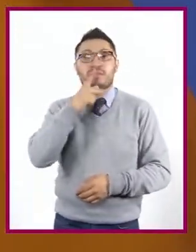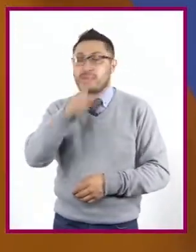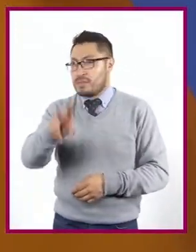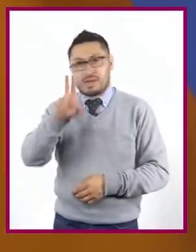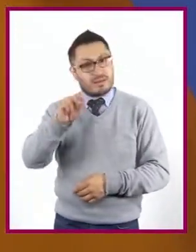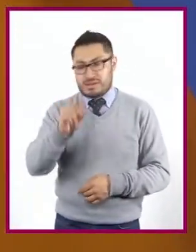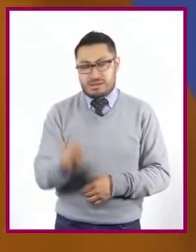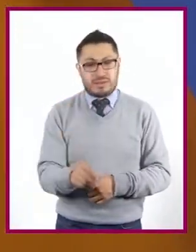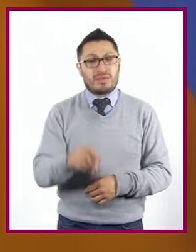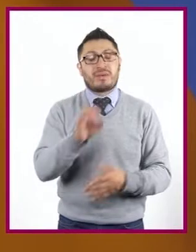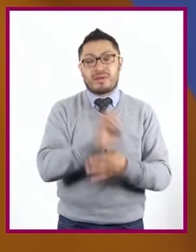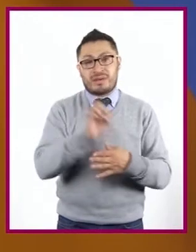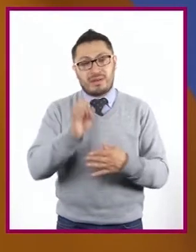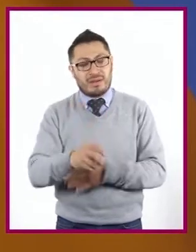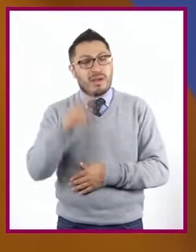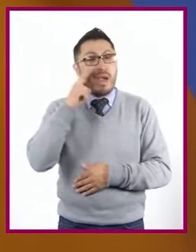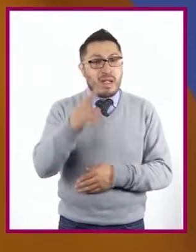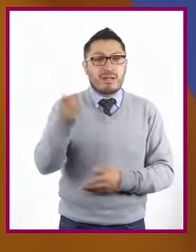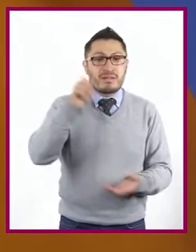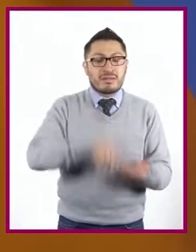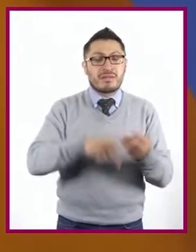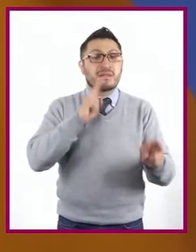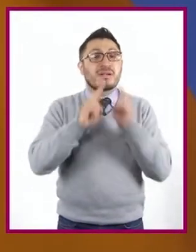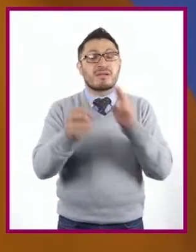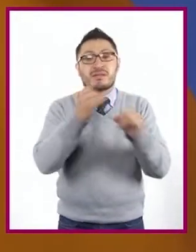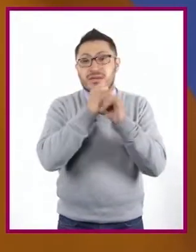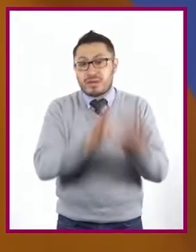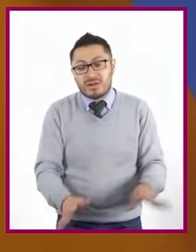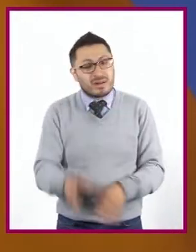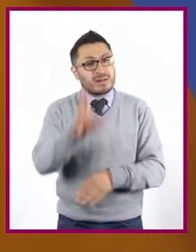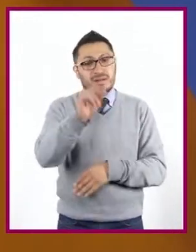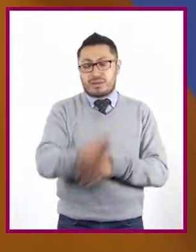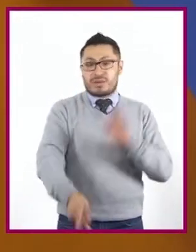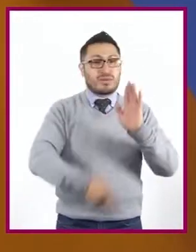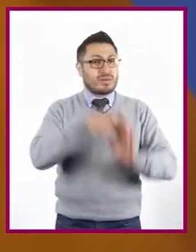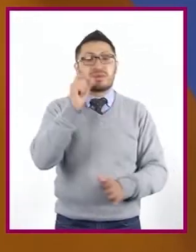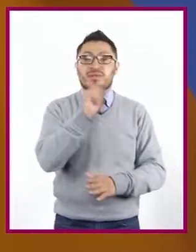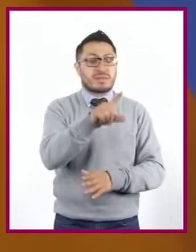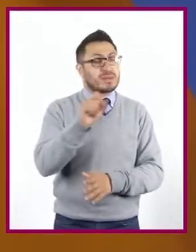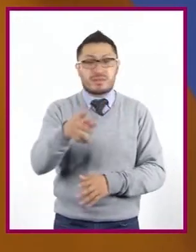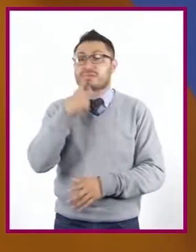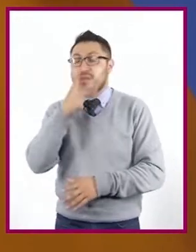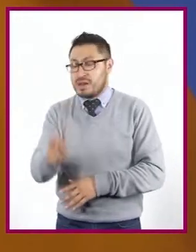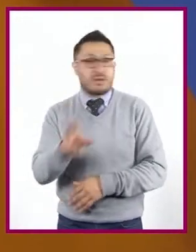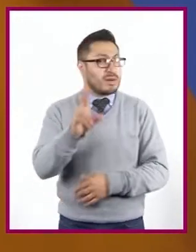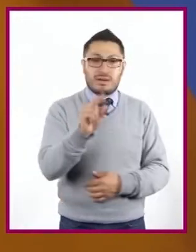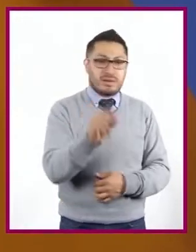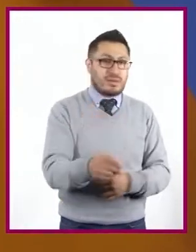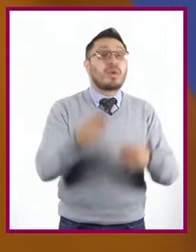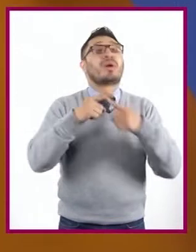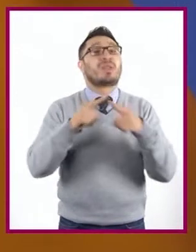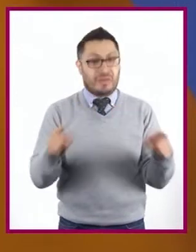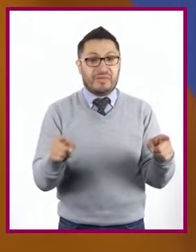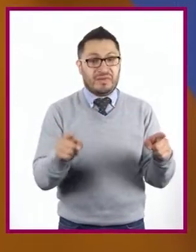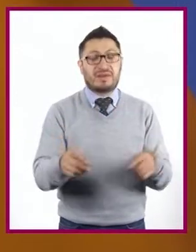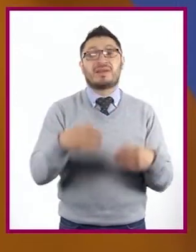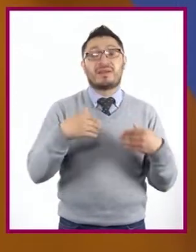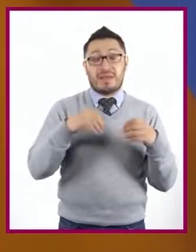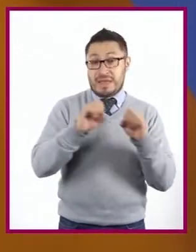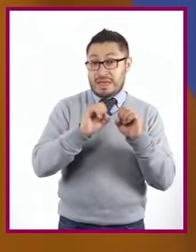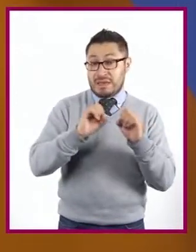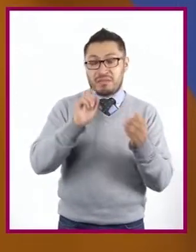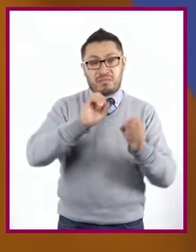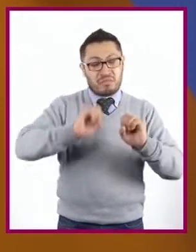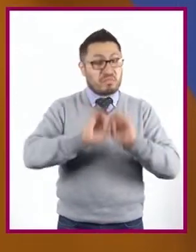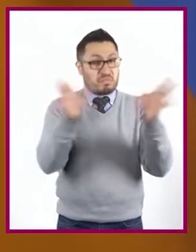tanto, observamos que en la nota informativa no hay repeticiones innecesarias de palabras y además se entiende el texto, ya